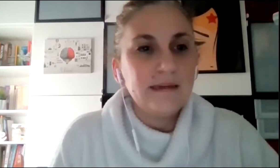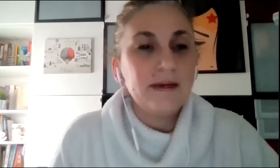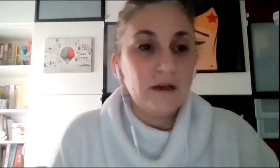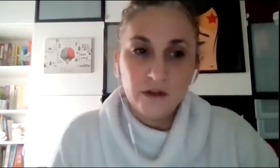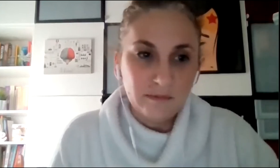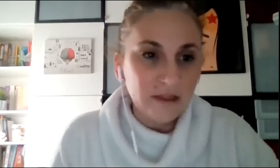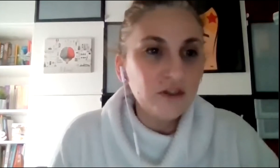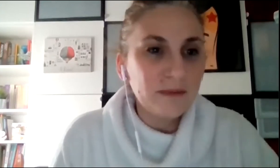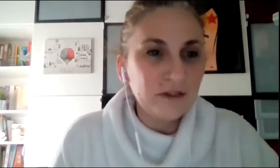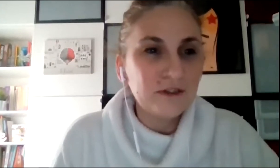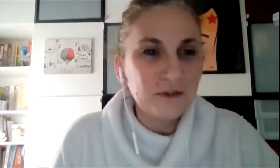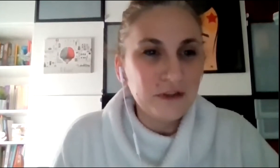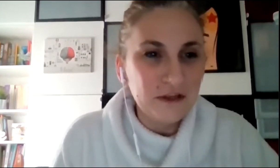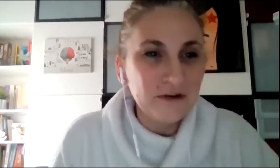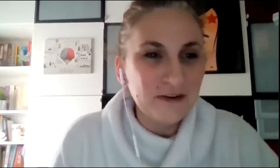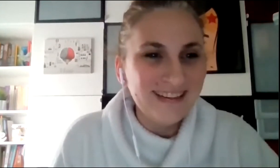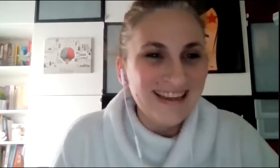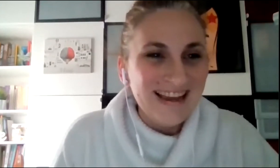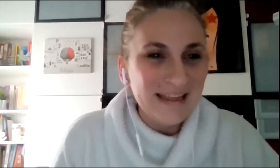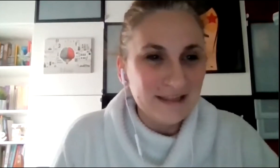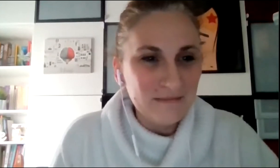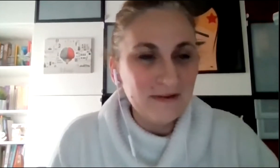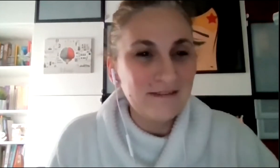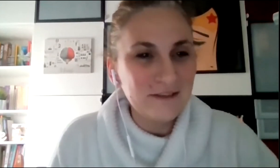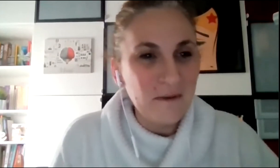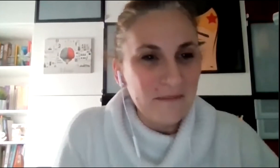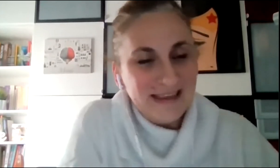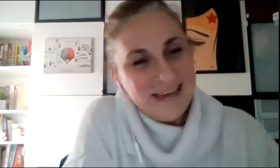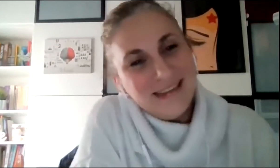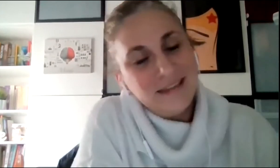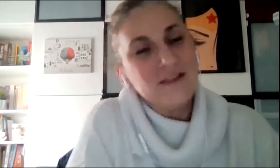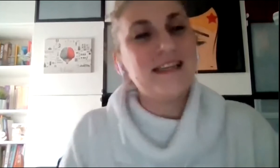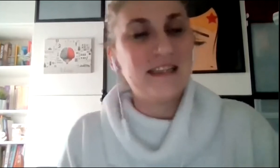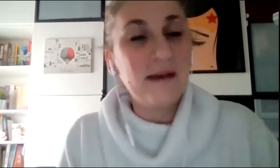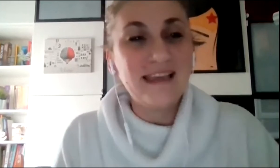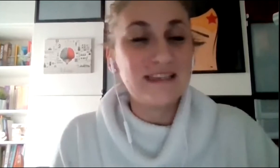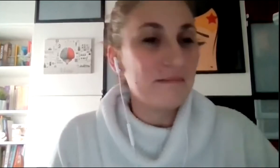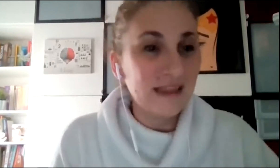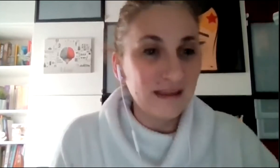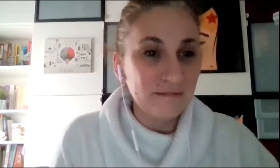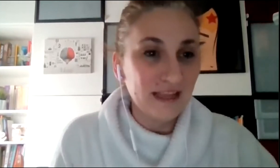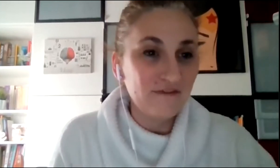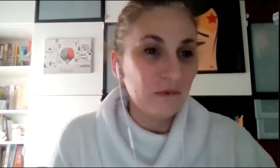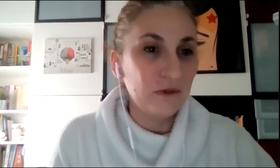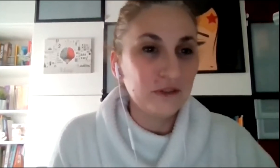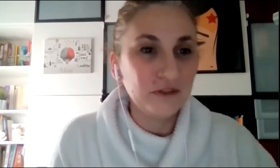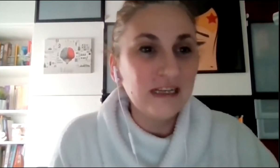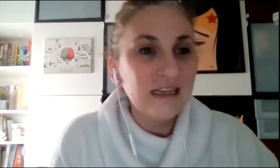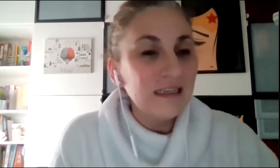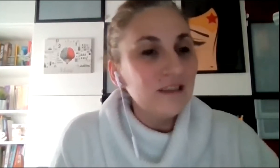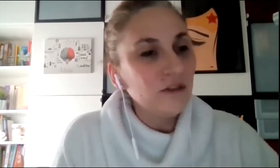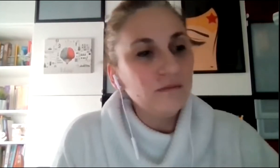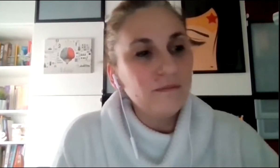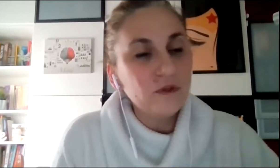Y lo de los patios los conocí yo hace tiempo a través de una compañera de atención selectiva y es que me parece fabuloso, ¿no?